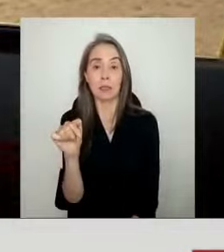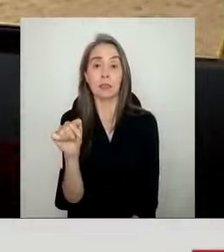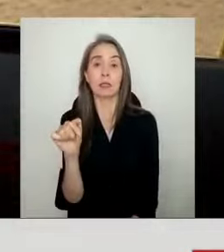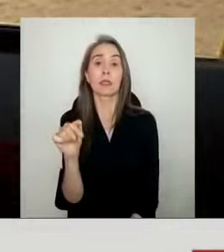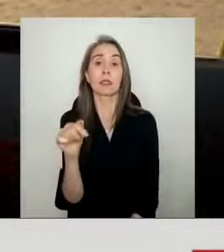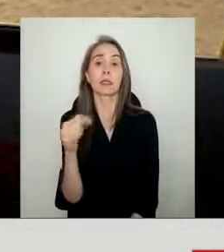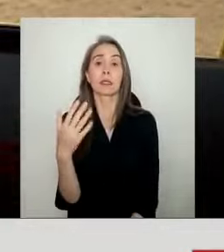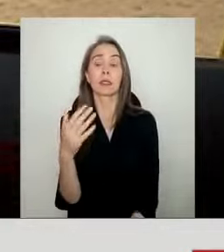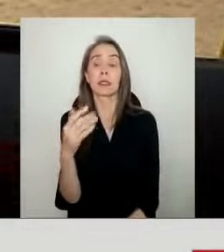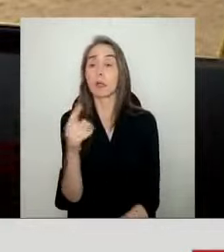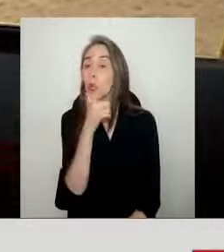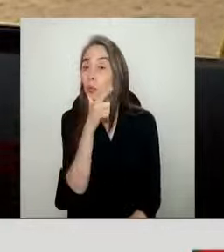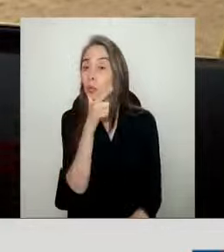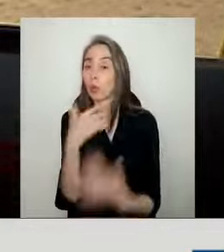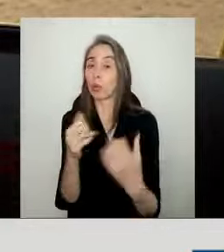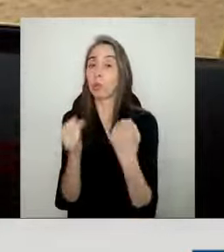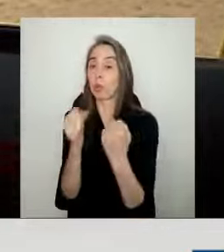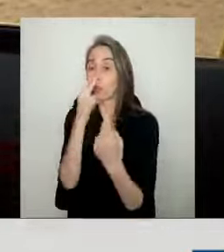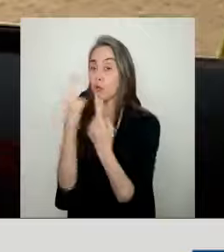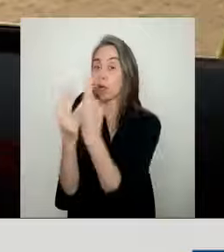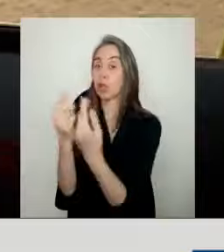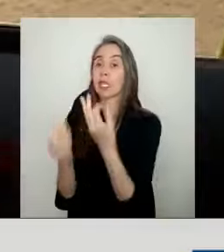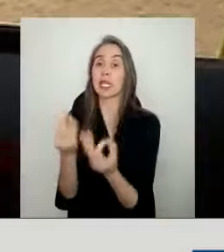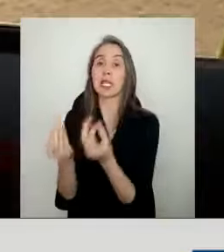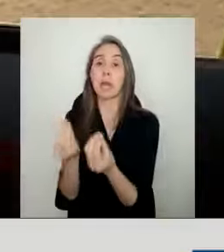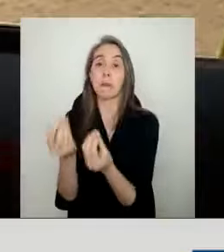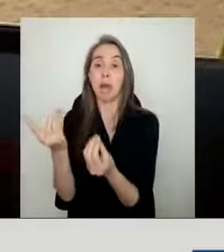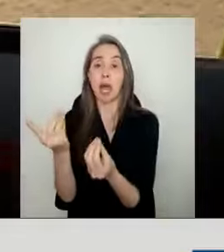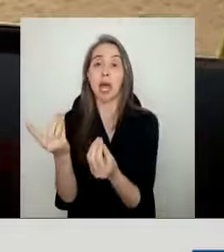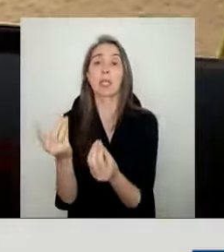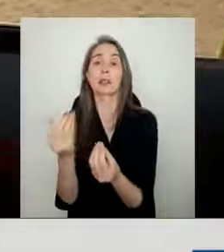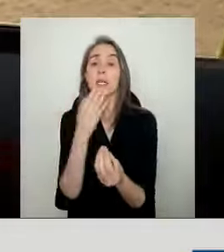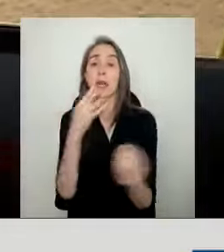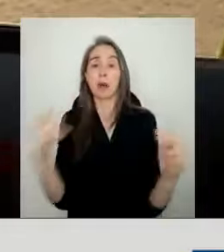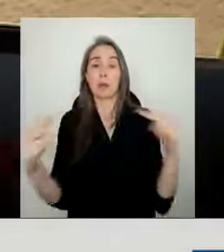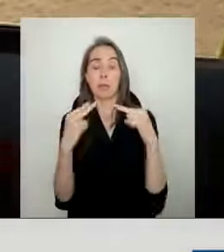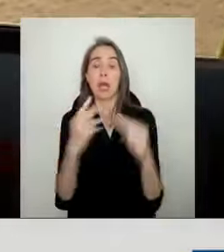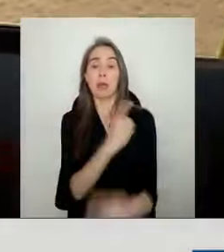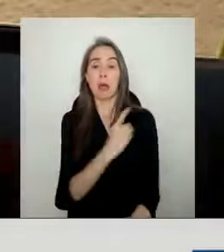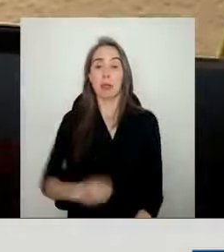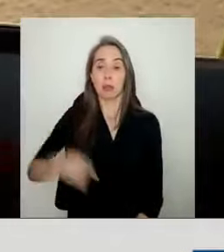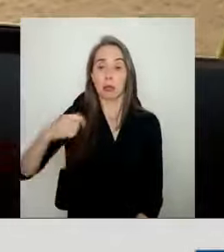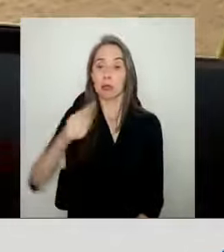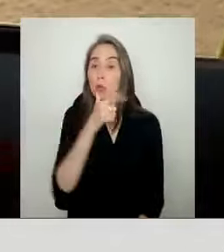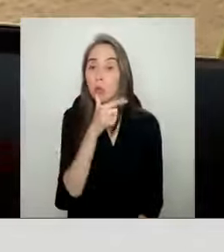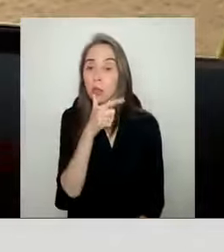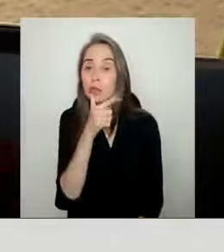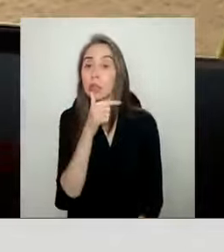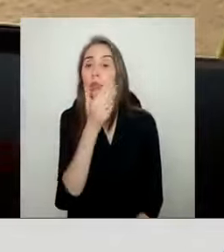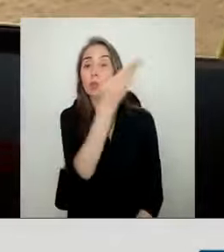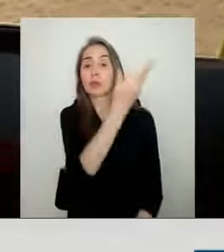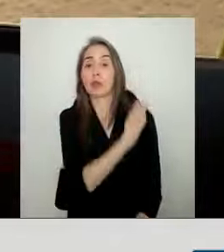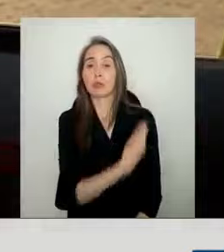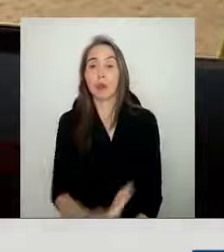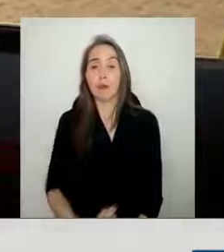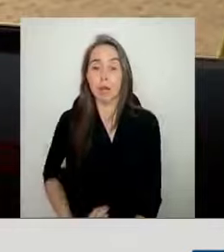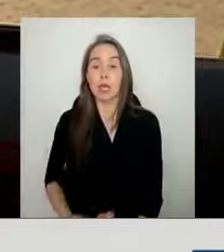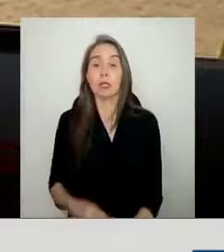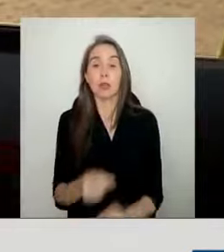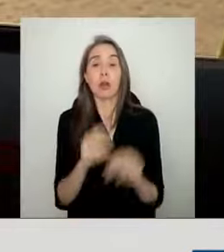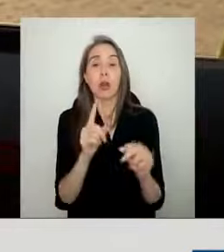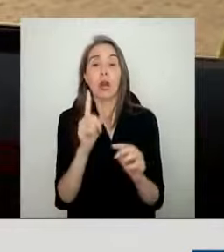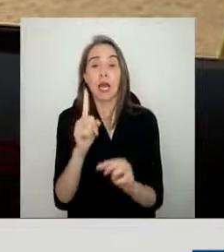cuestionamientos que hay el cuestionamiento que hay hacia el mundo parlamentario o el cuestionamiento que hay hacia el mundo del ejecutivo cada política